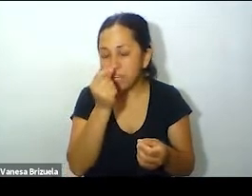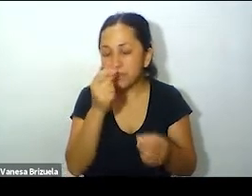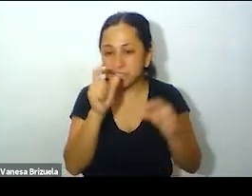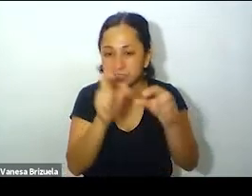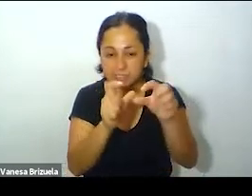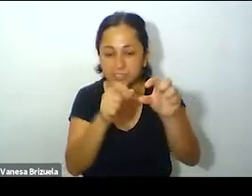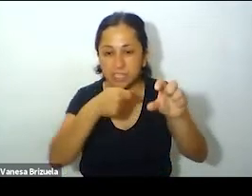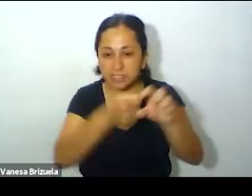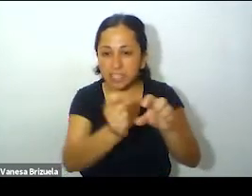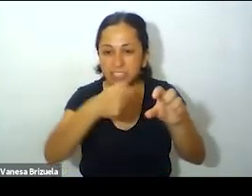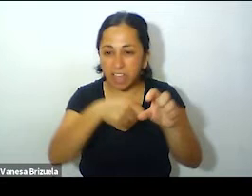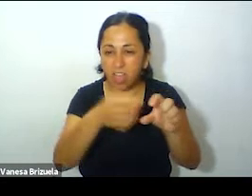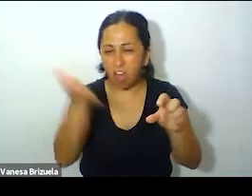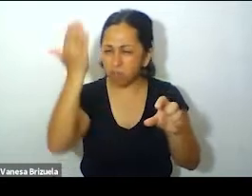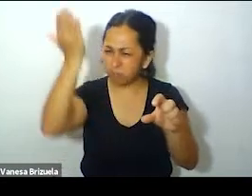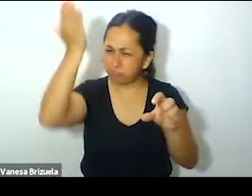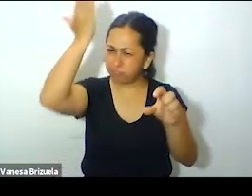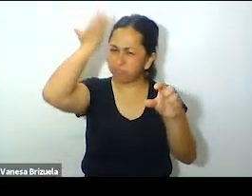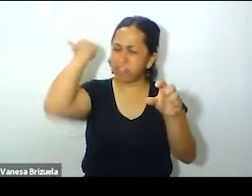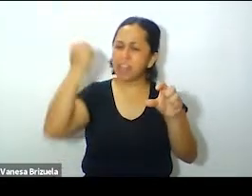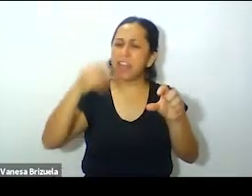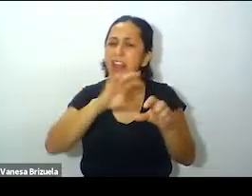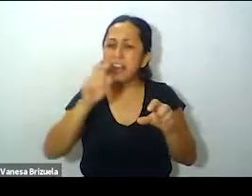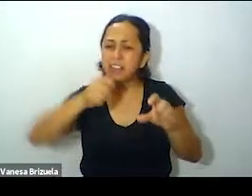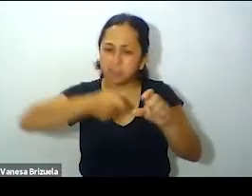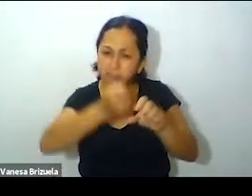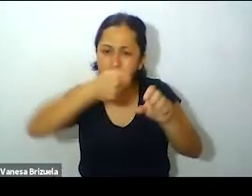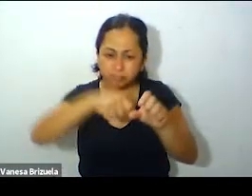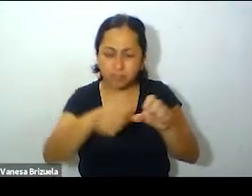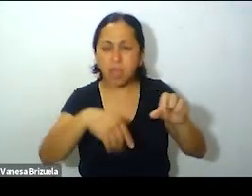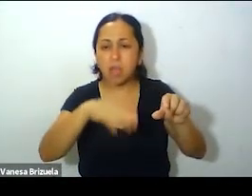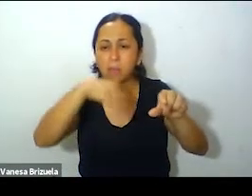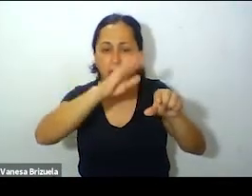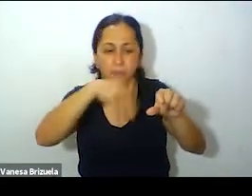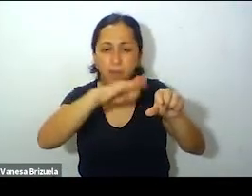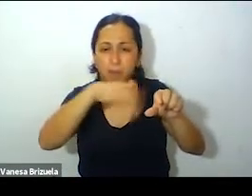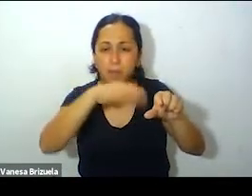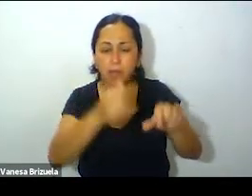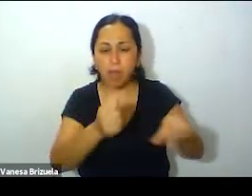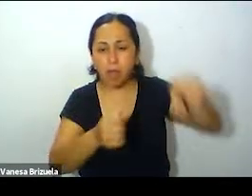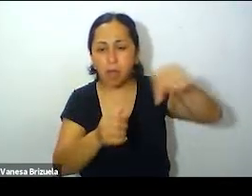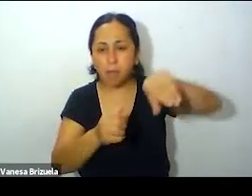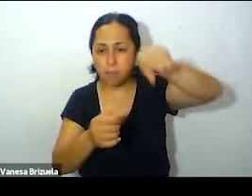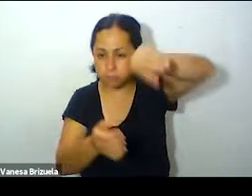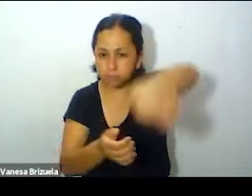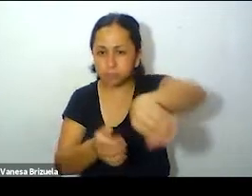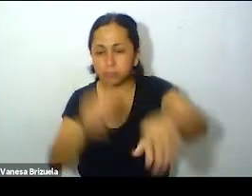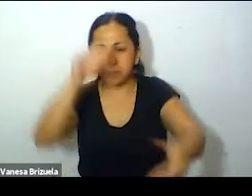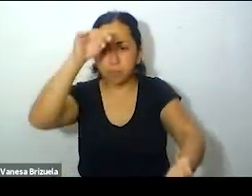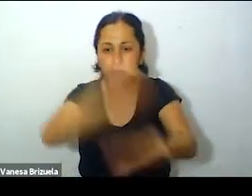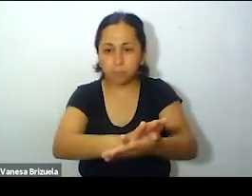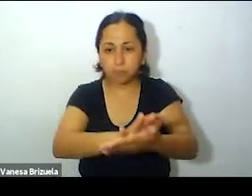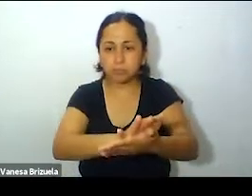madera, que eran tallados y se ponían en una máquina, y con una prensa se imprimían